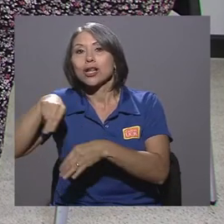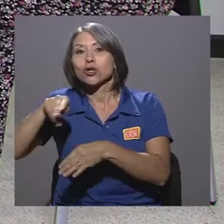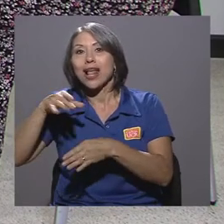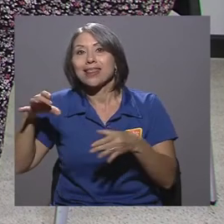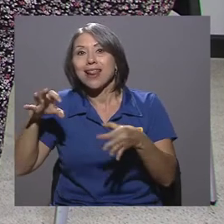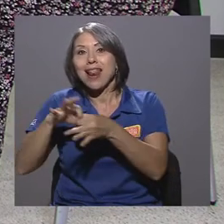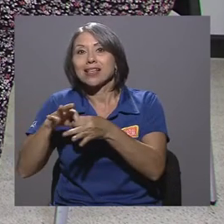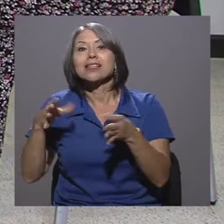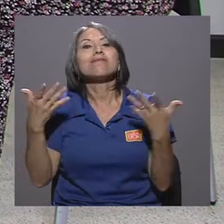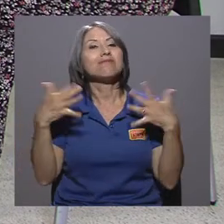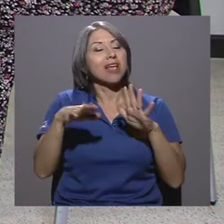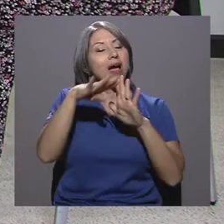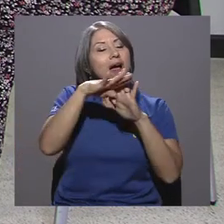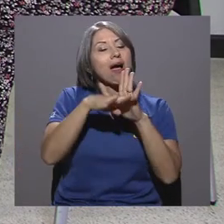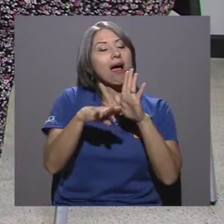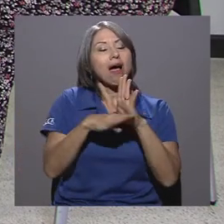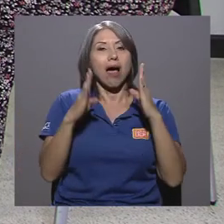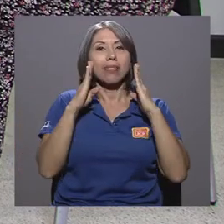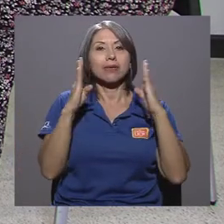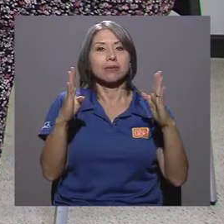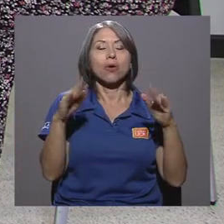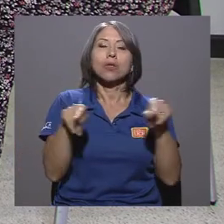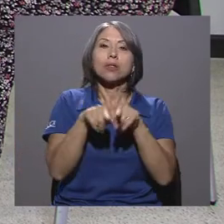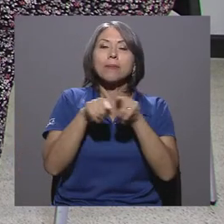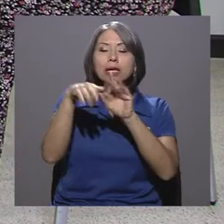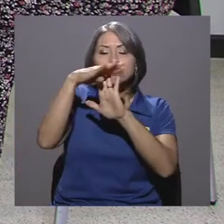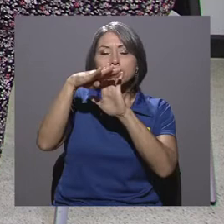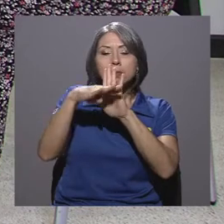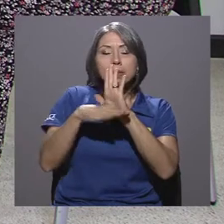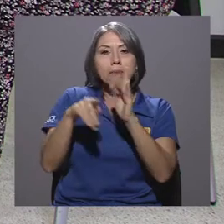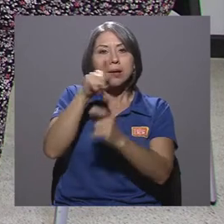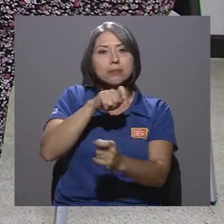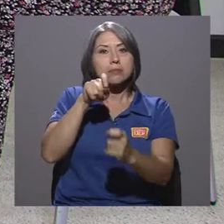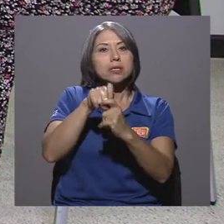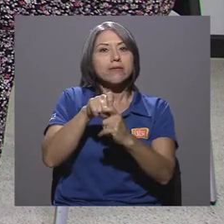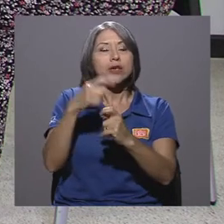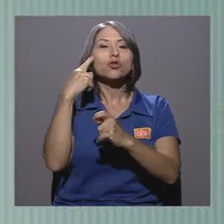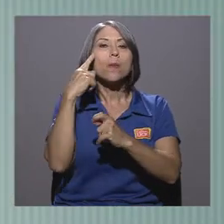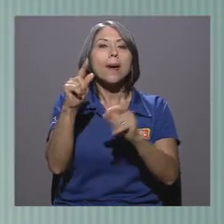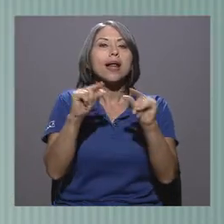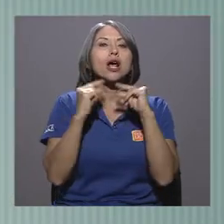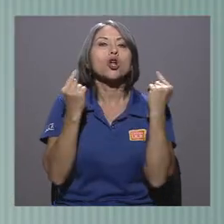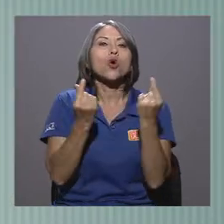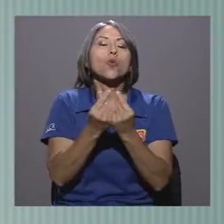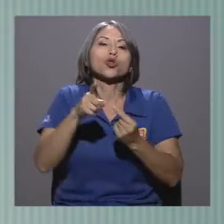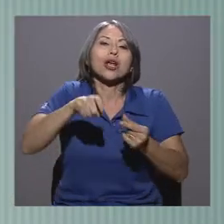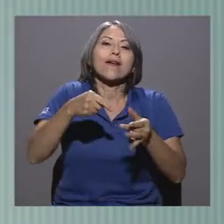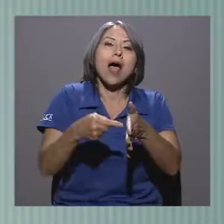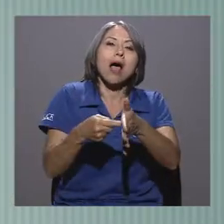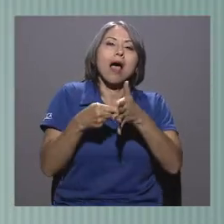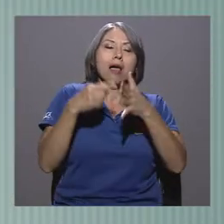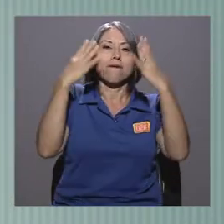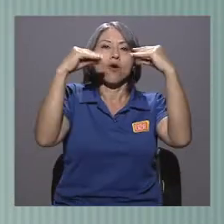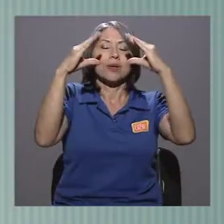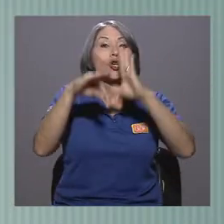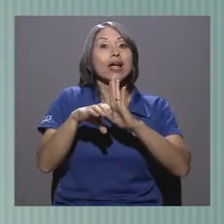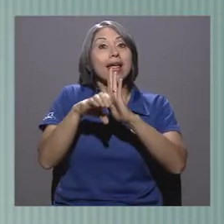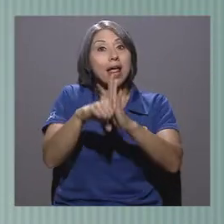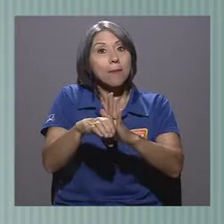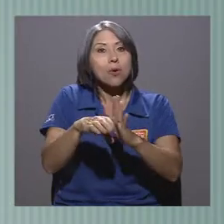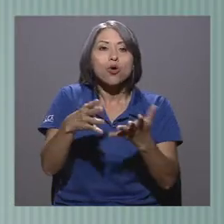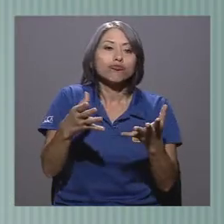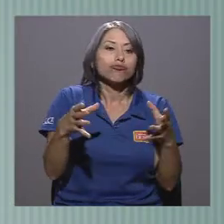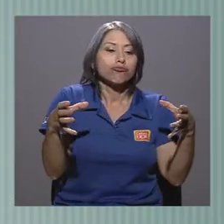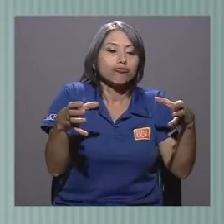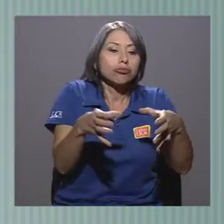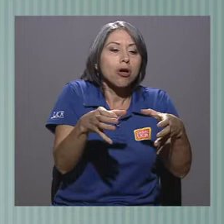los lineamientos generales de atención, así como lineamientos específicos para grupos que requieren o demandan información. Por ejemplo,